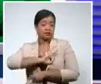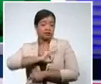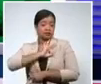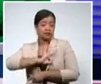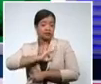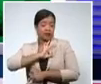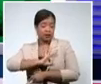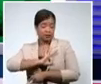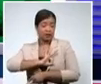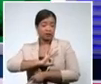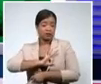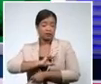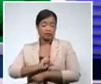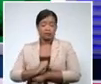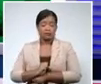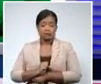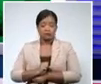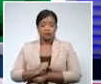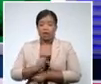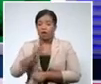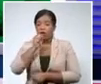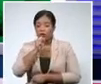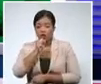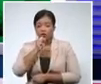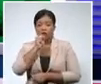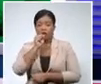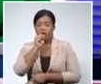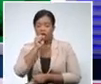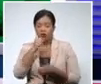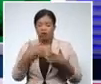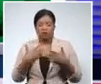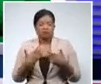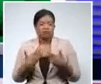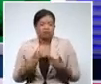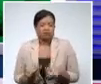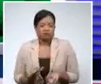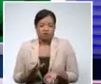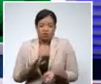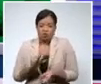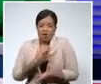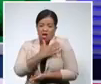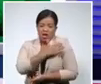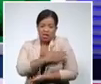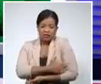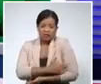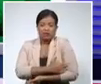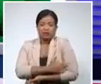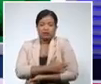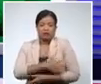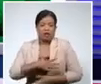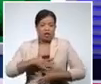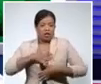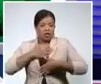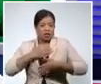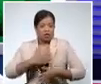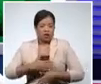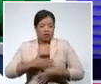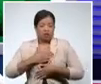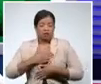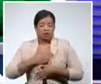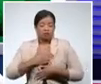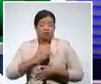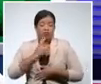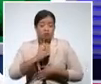dada por tos, decaimiento, dolores musculares y falta de aire. Se hizo el diagnóstico,